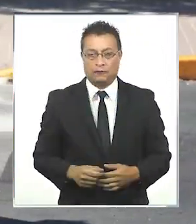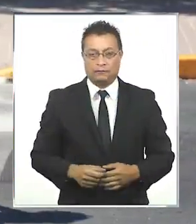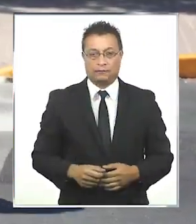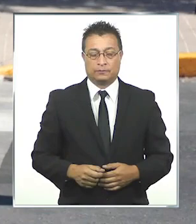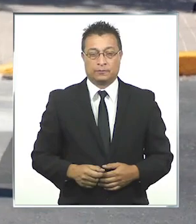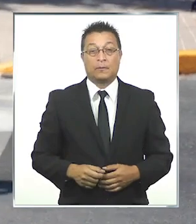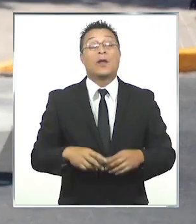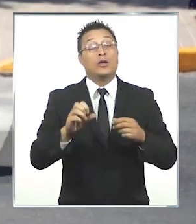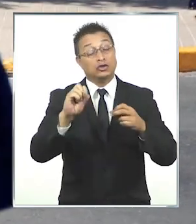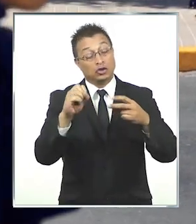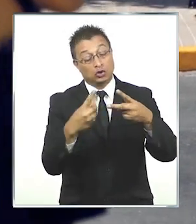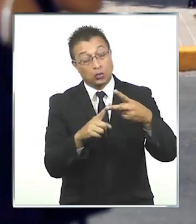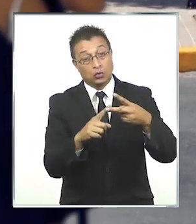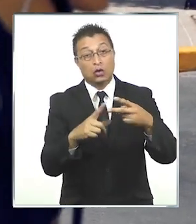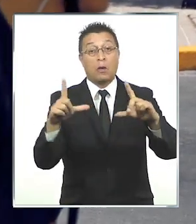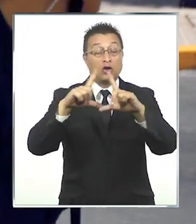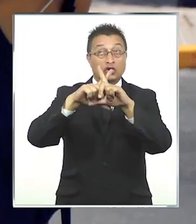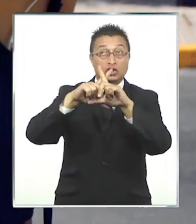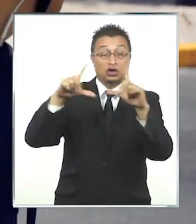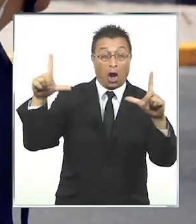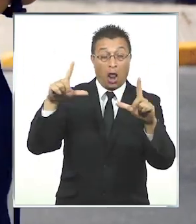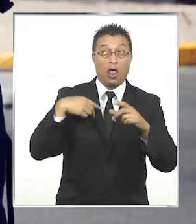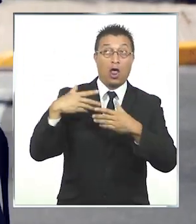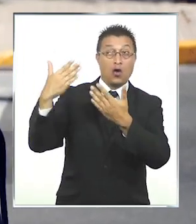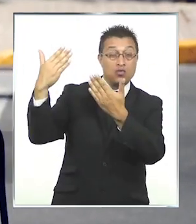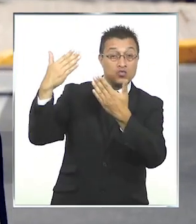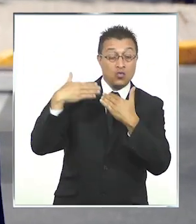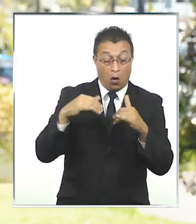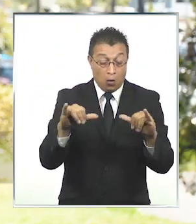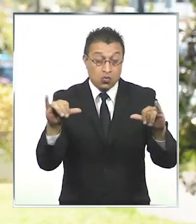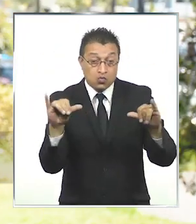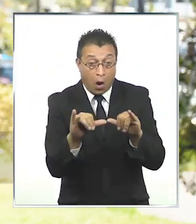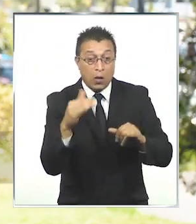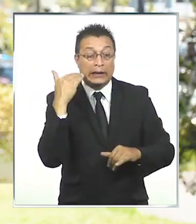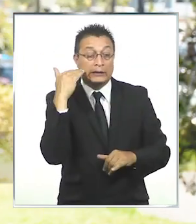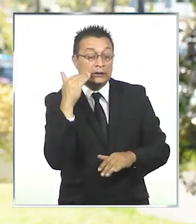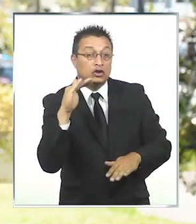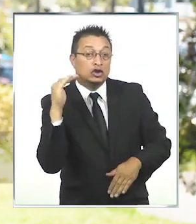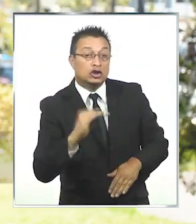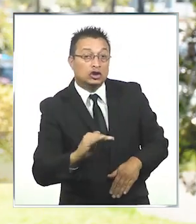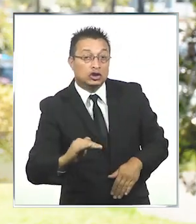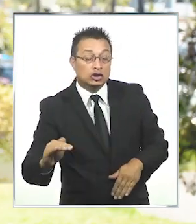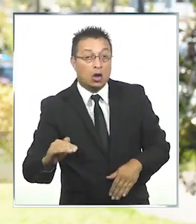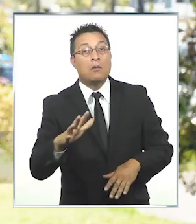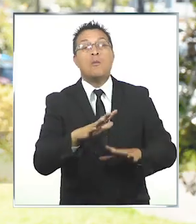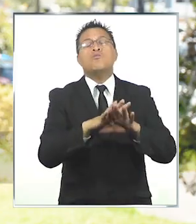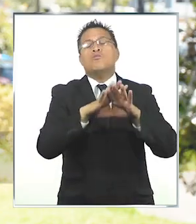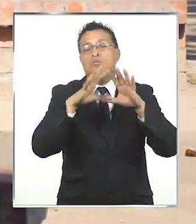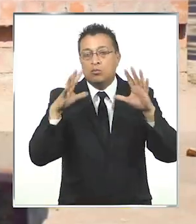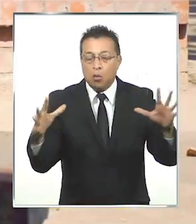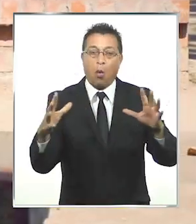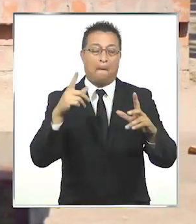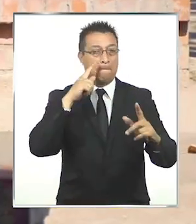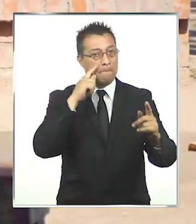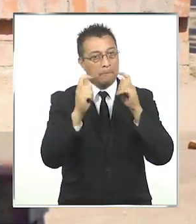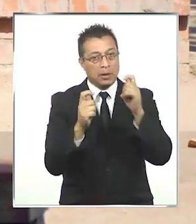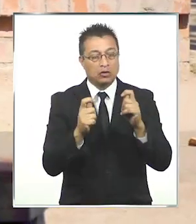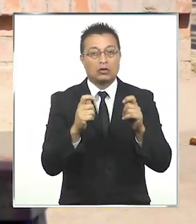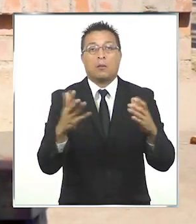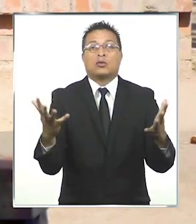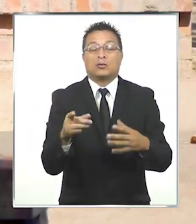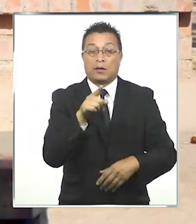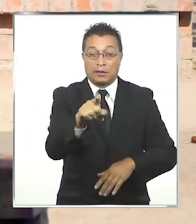mediodía. En segundo lugar, la exposición al sol de las guaguas, de los niños pequeños, es